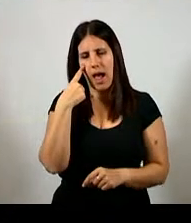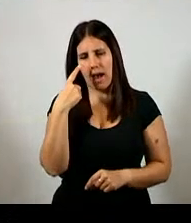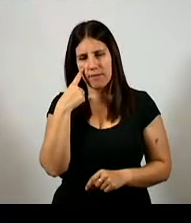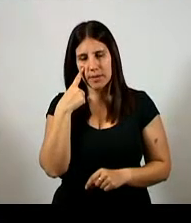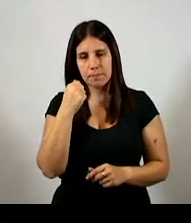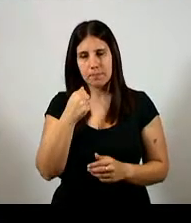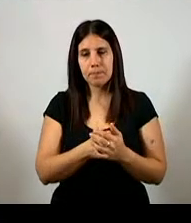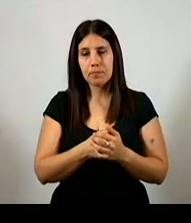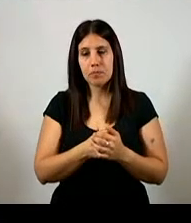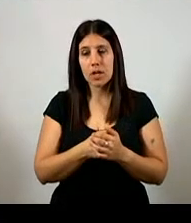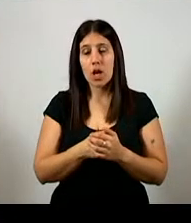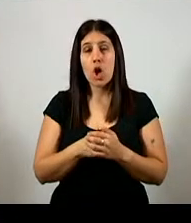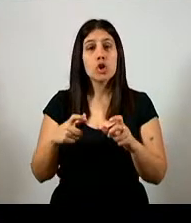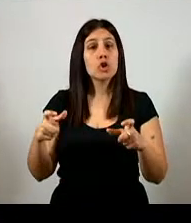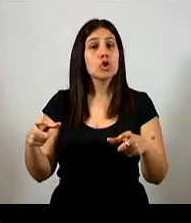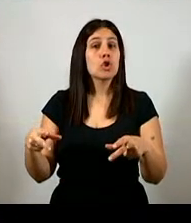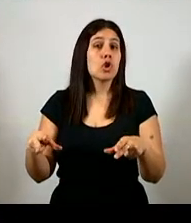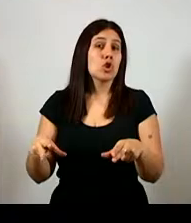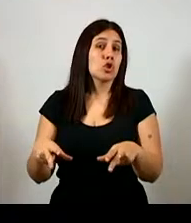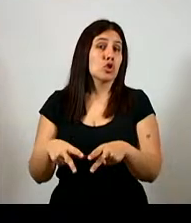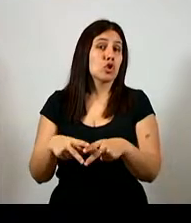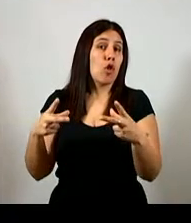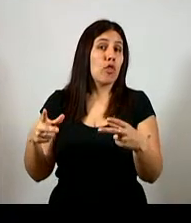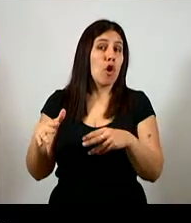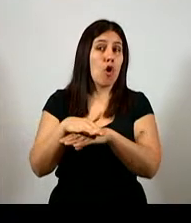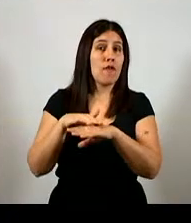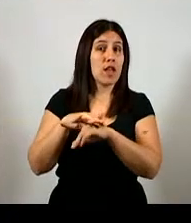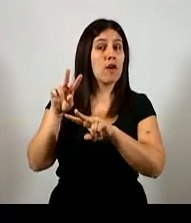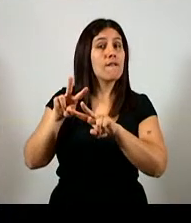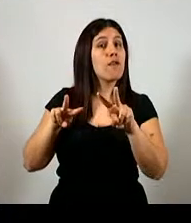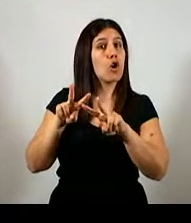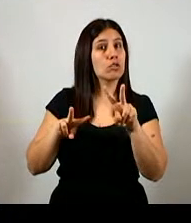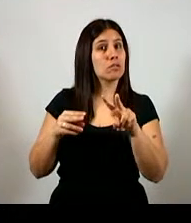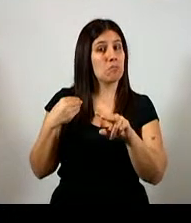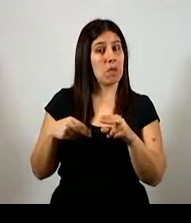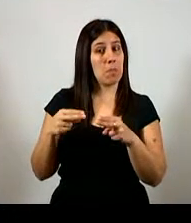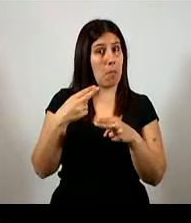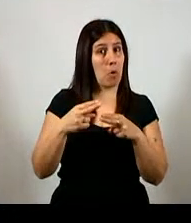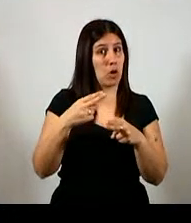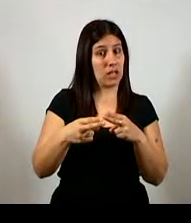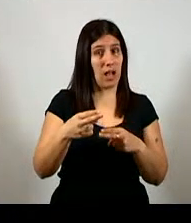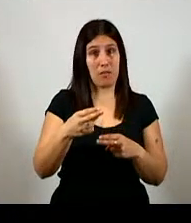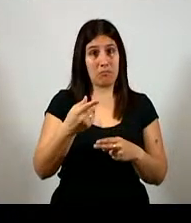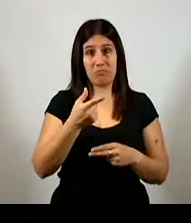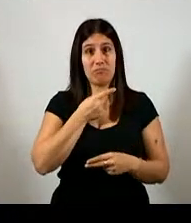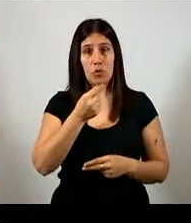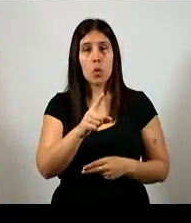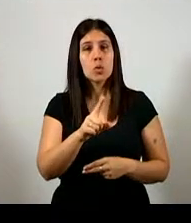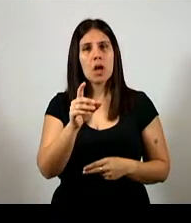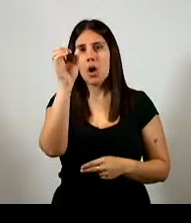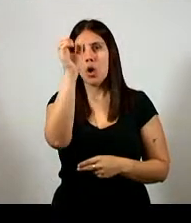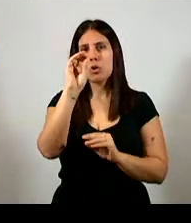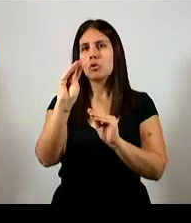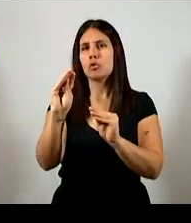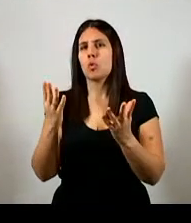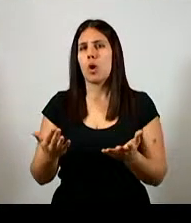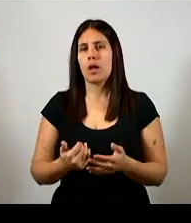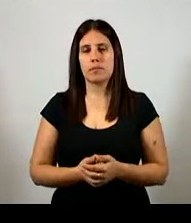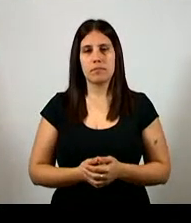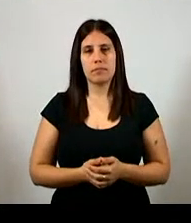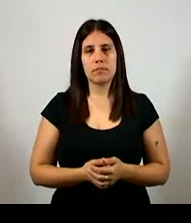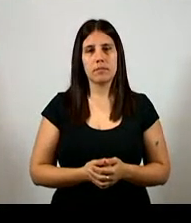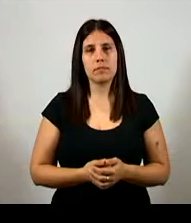socio de gobierno, que Vox, que tiene reticencias con esta política, si se ha mostrado alguna opinión al respecto. Bueno, este